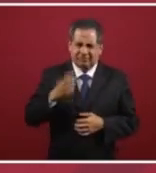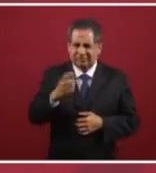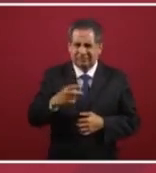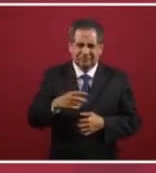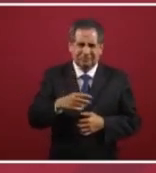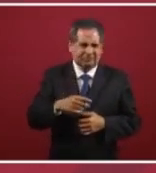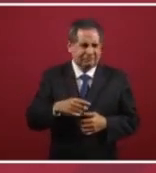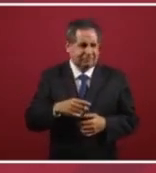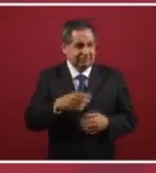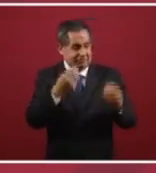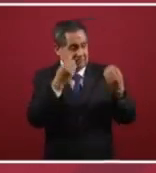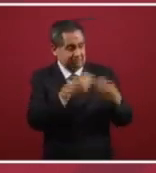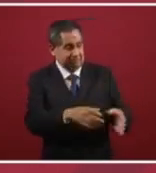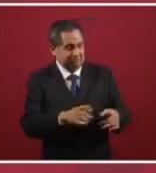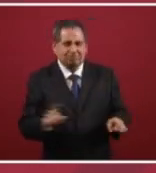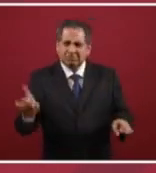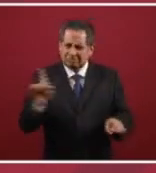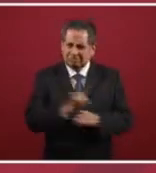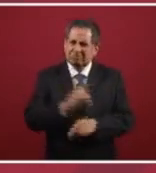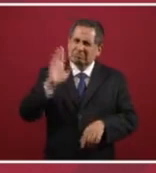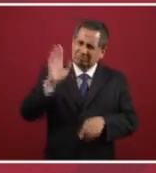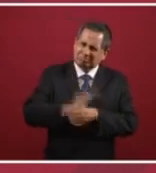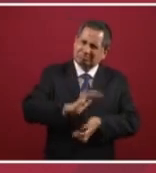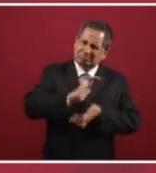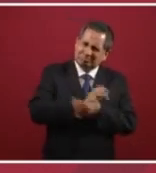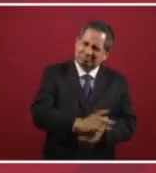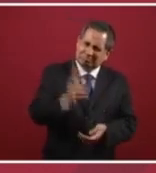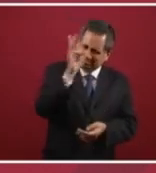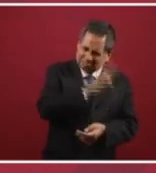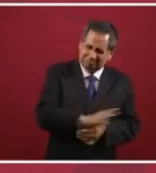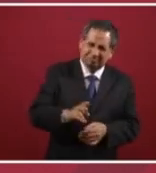leña del árbol caído.